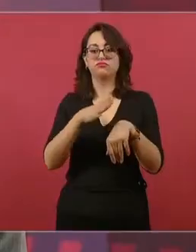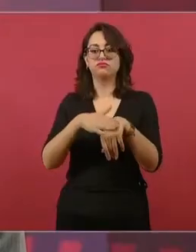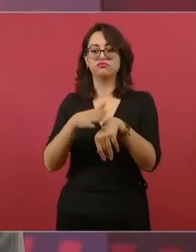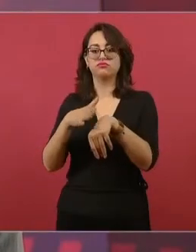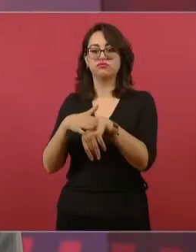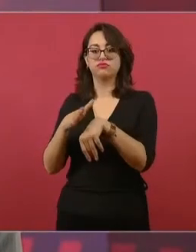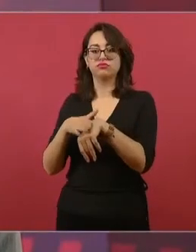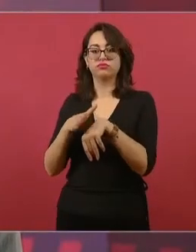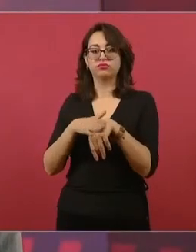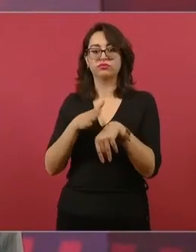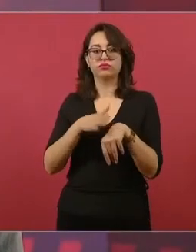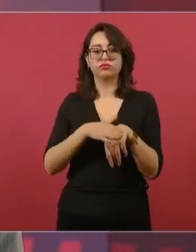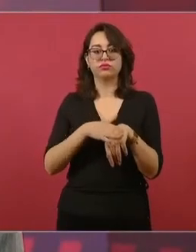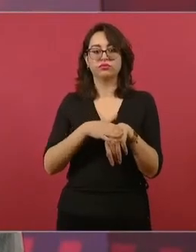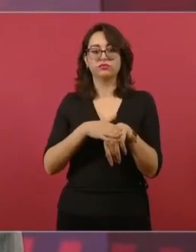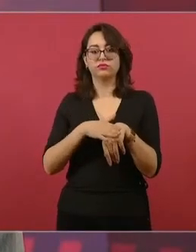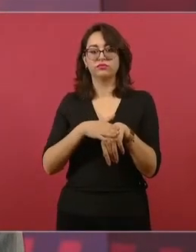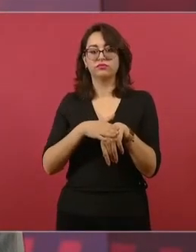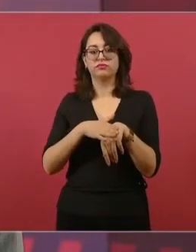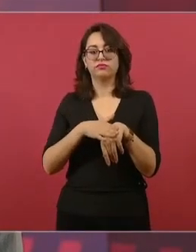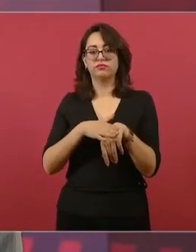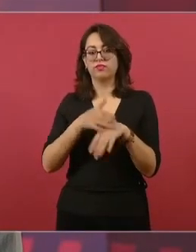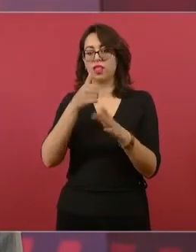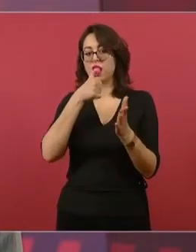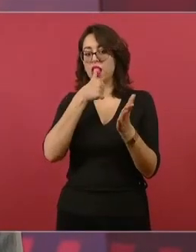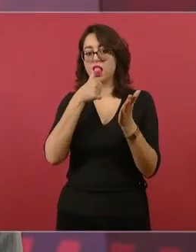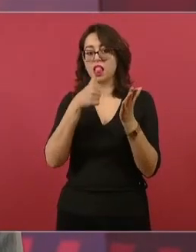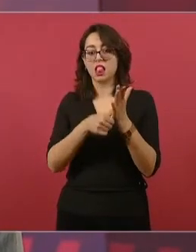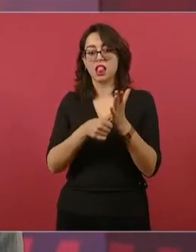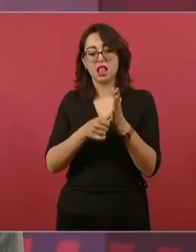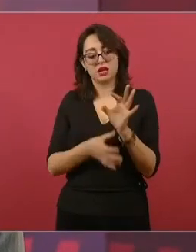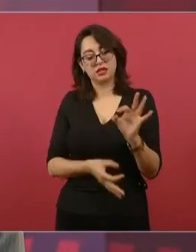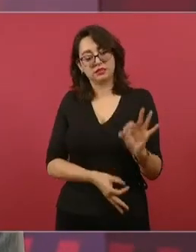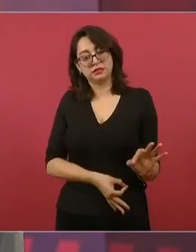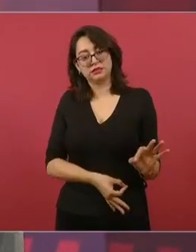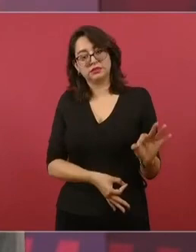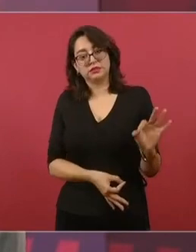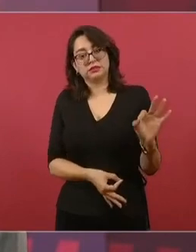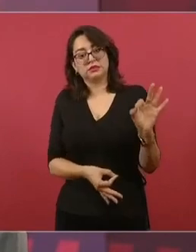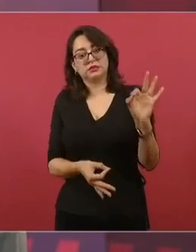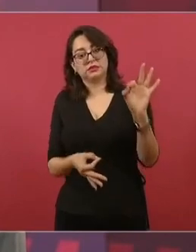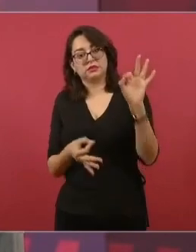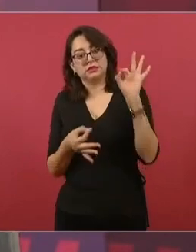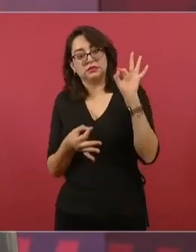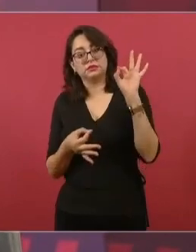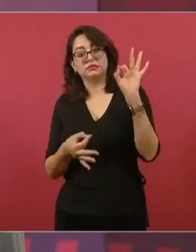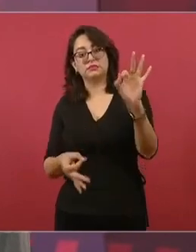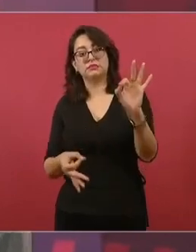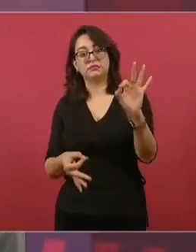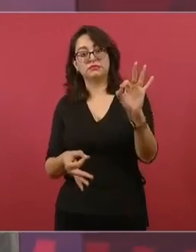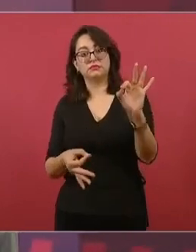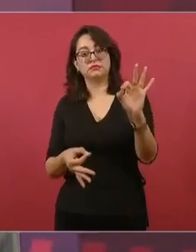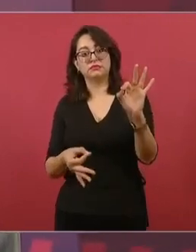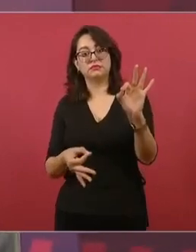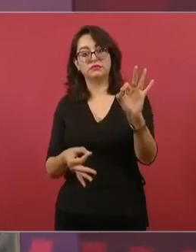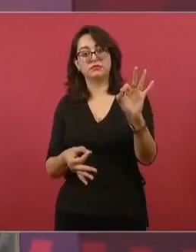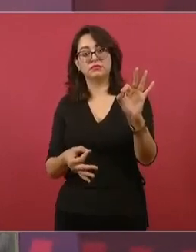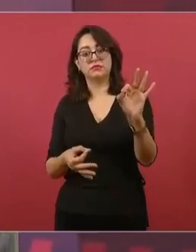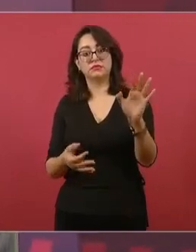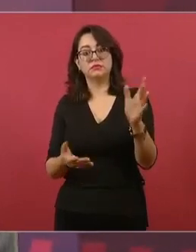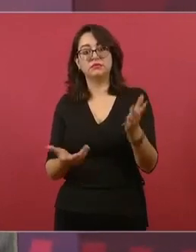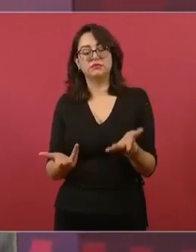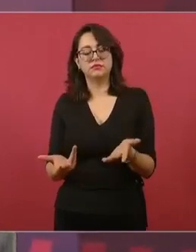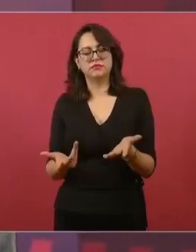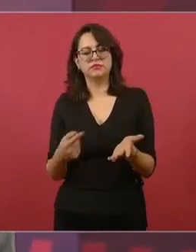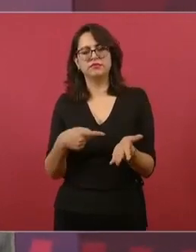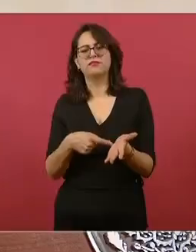al señor, al finado Miguel de la Madrid, en donde ofrece disculpa